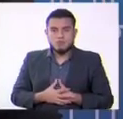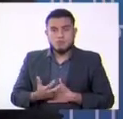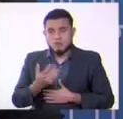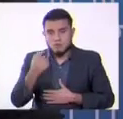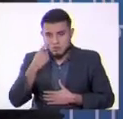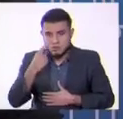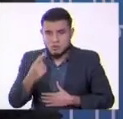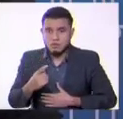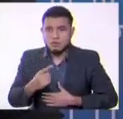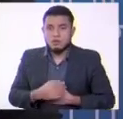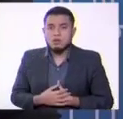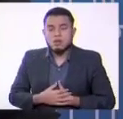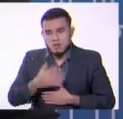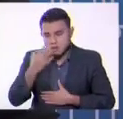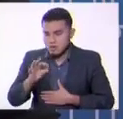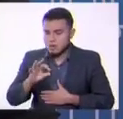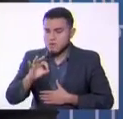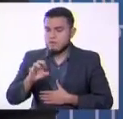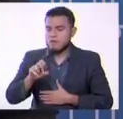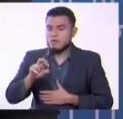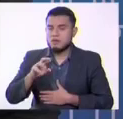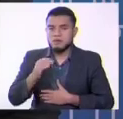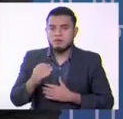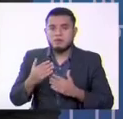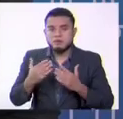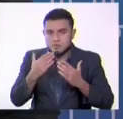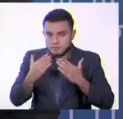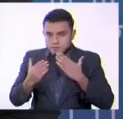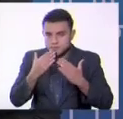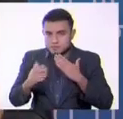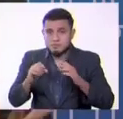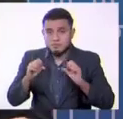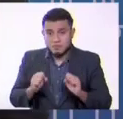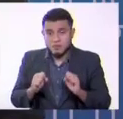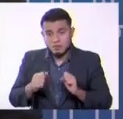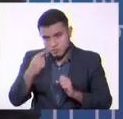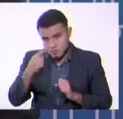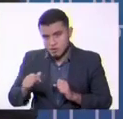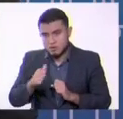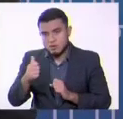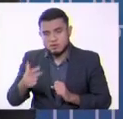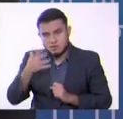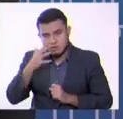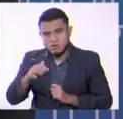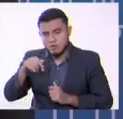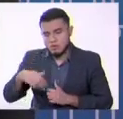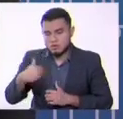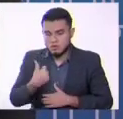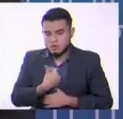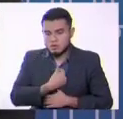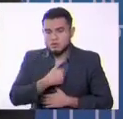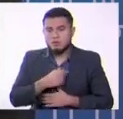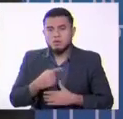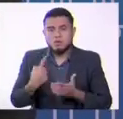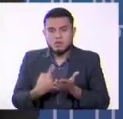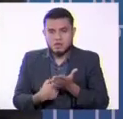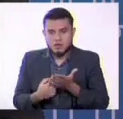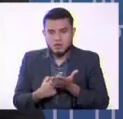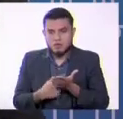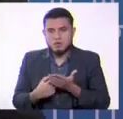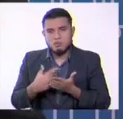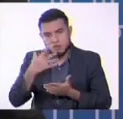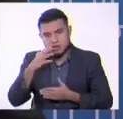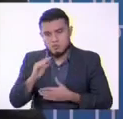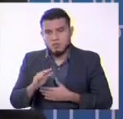que Federico nos compartía y además podemos buscar otros ejemplos acá en nuestro diálogo. Cuando hablamos de